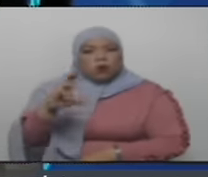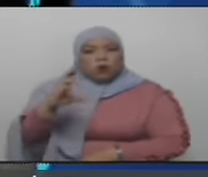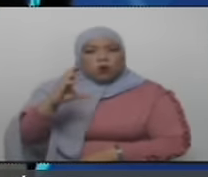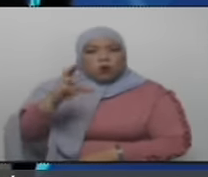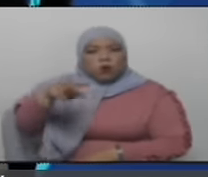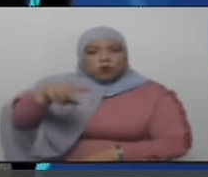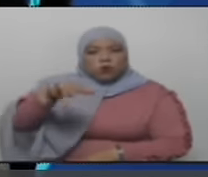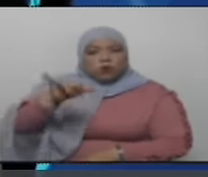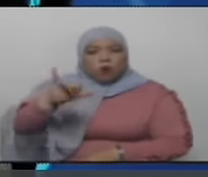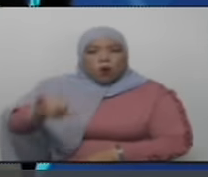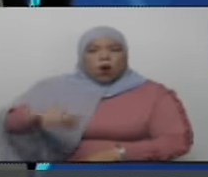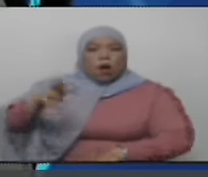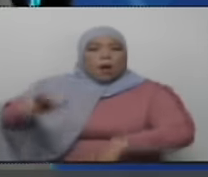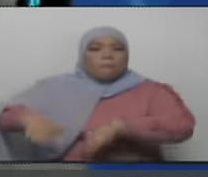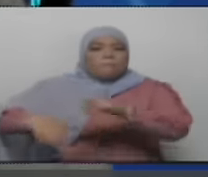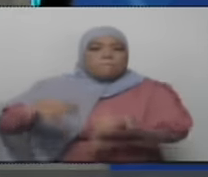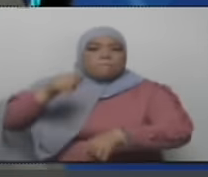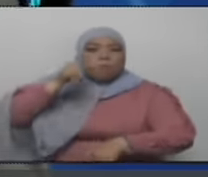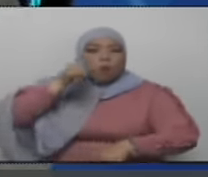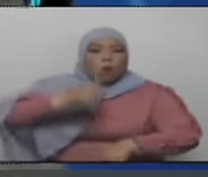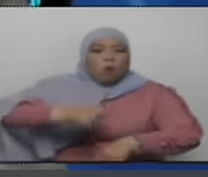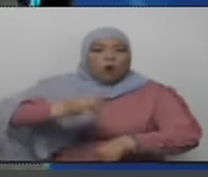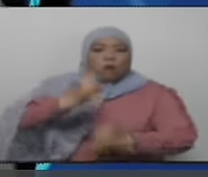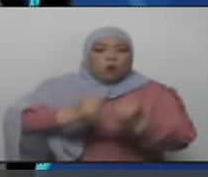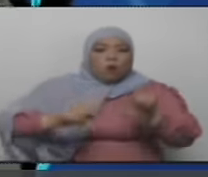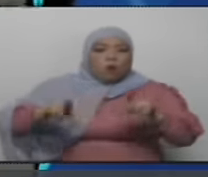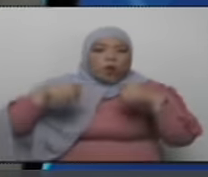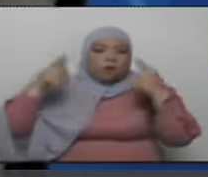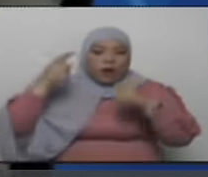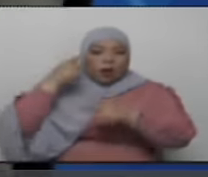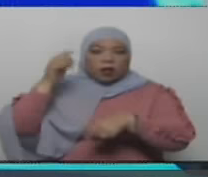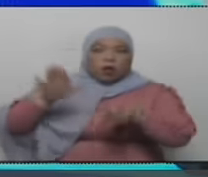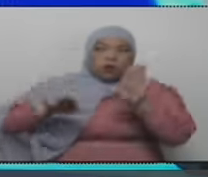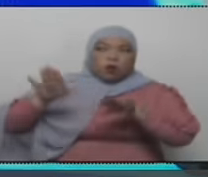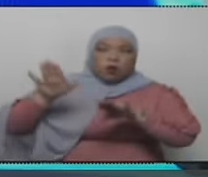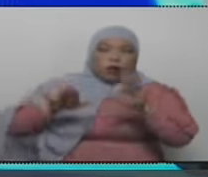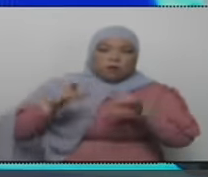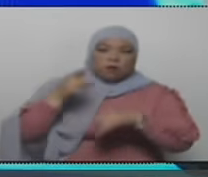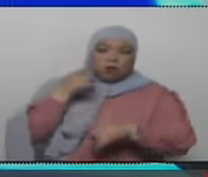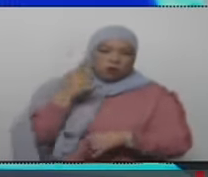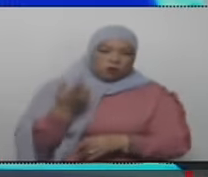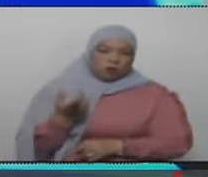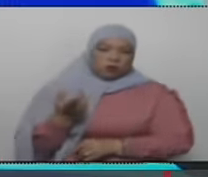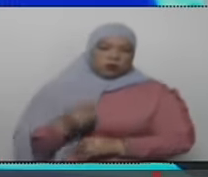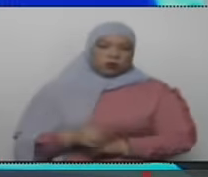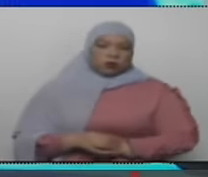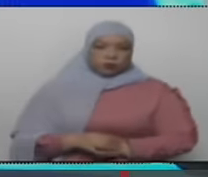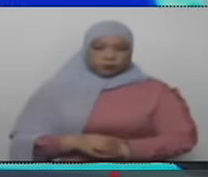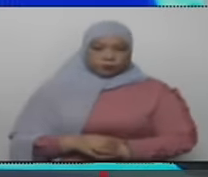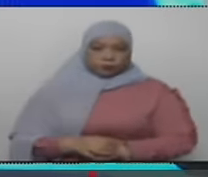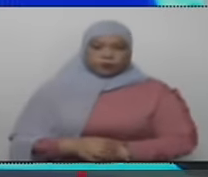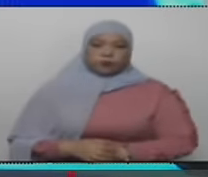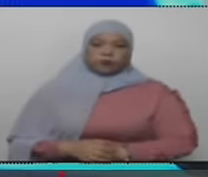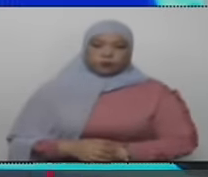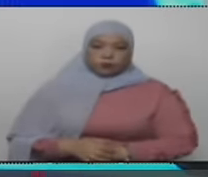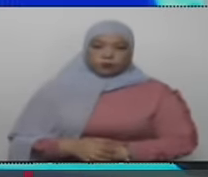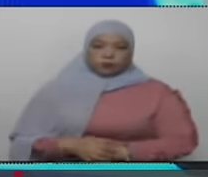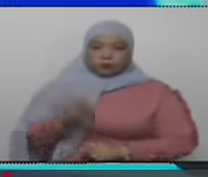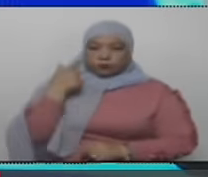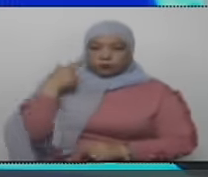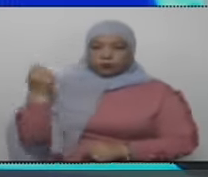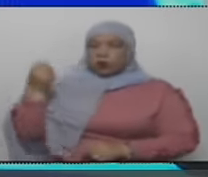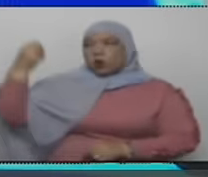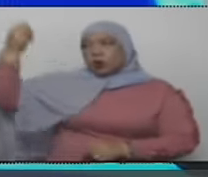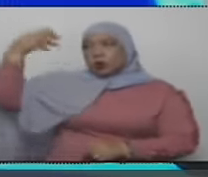las playas de Chuao, sí, ellos sí podían pescar y hacer sí turismo ahí. Los pescadores lo recibieron. Aquí están, miren, tomando el sol. Aquí están ellos tomando el